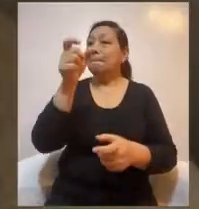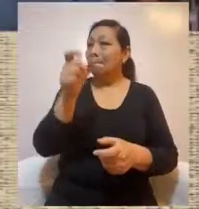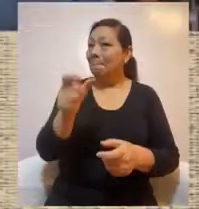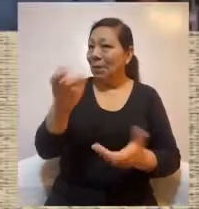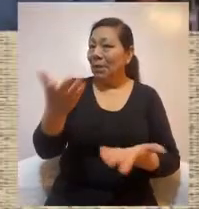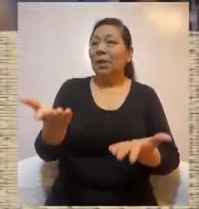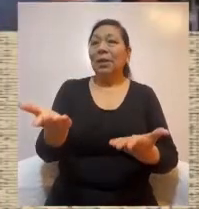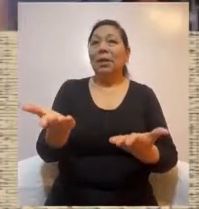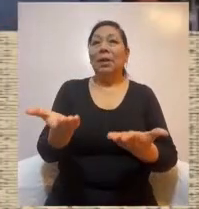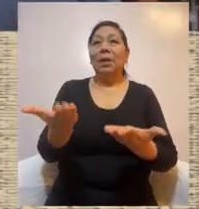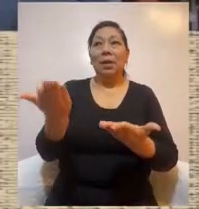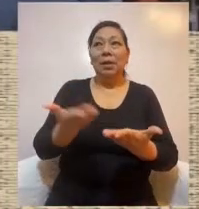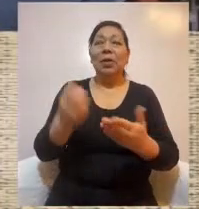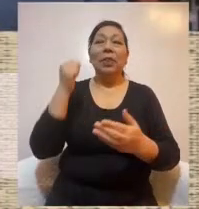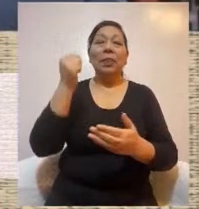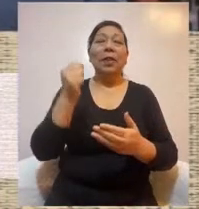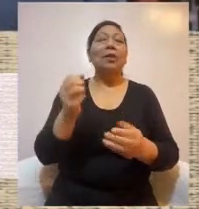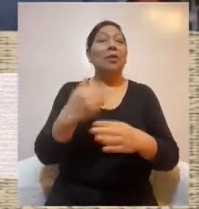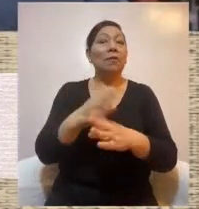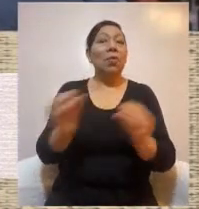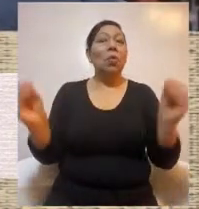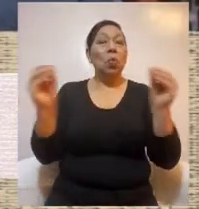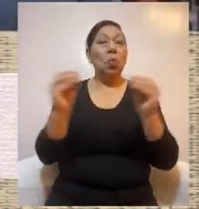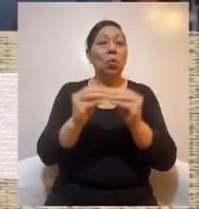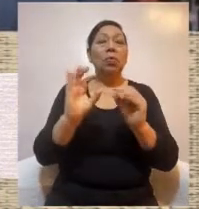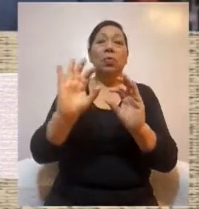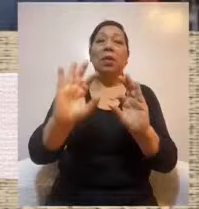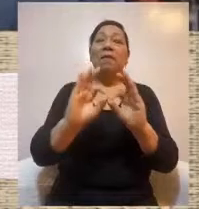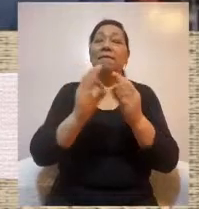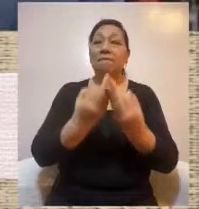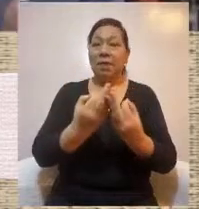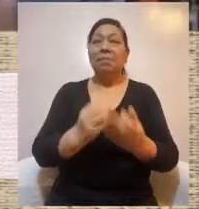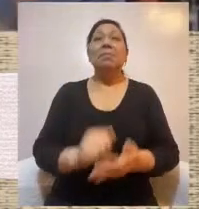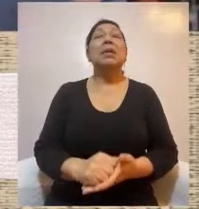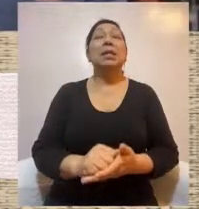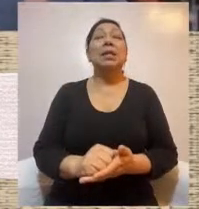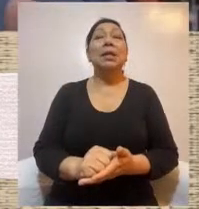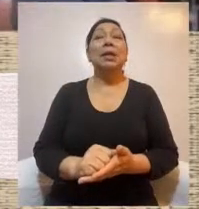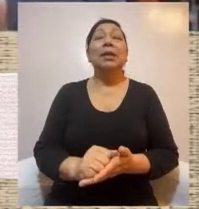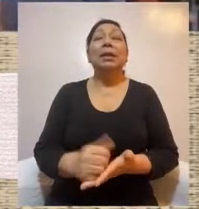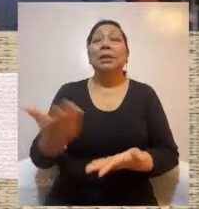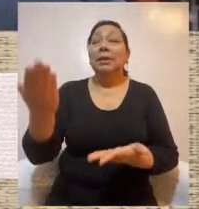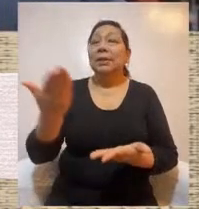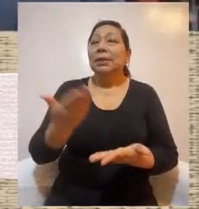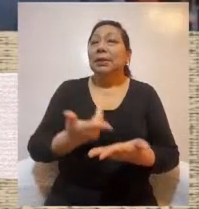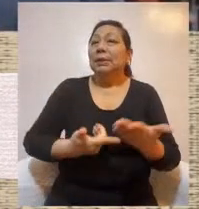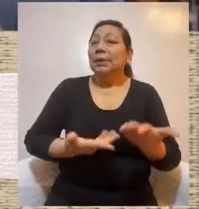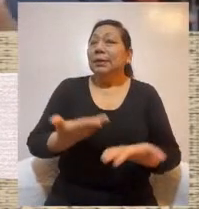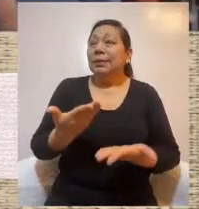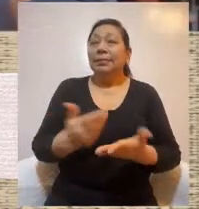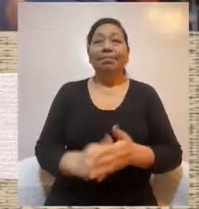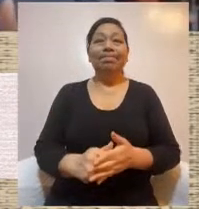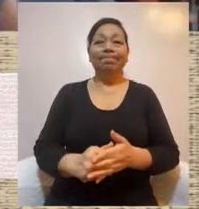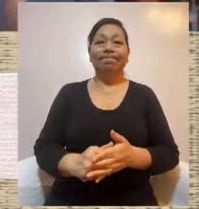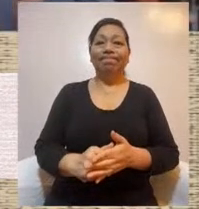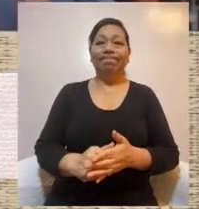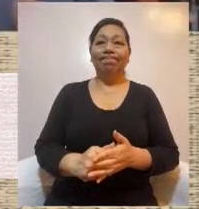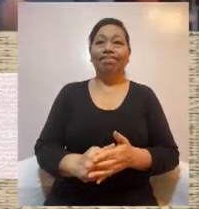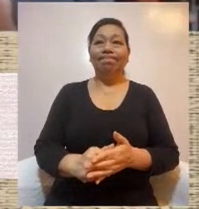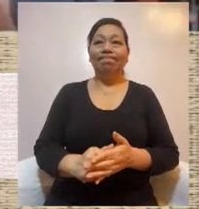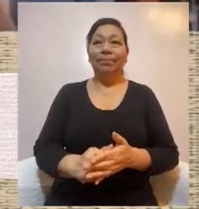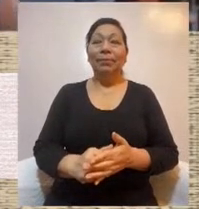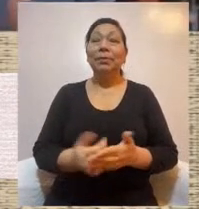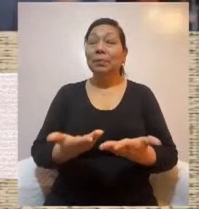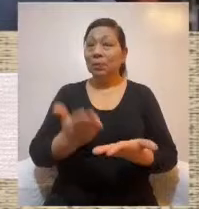integridad personal y en buena cuenta el derecho a formar parte de una familia. Lo que ocurría concretamente en el caso era de que pese a